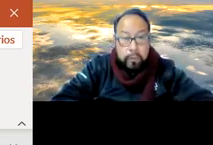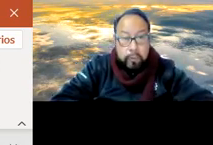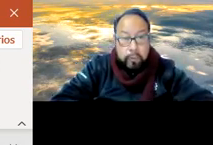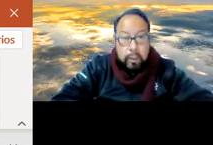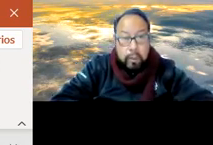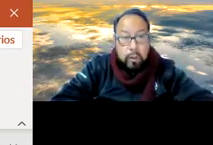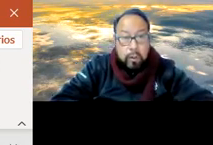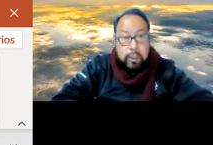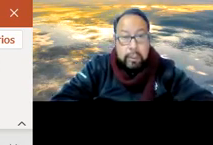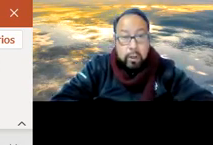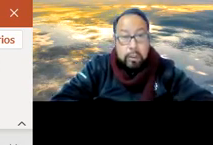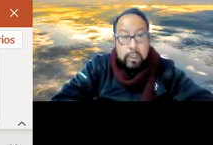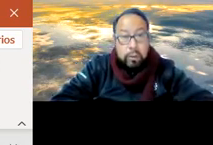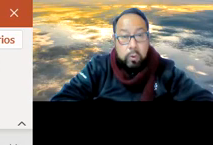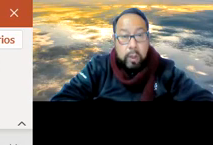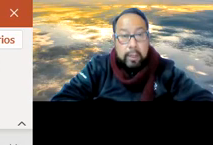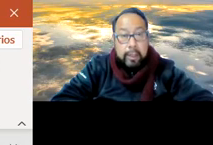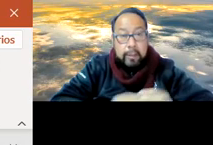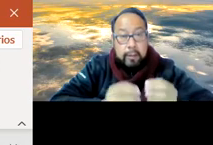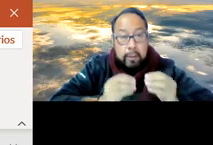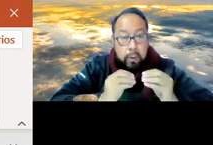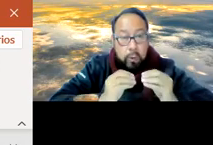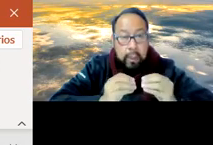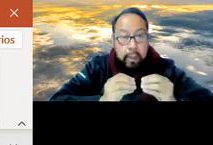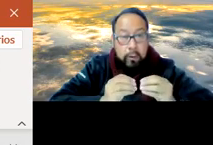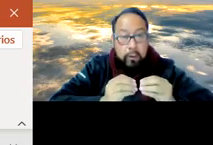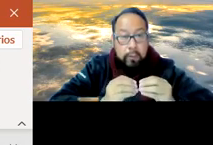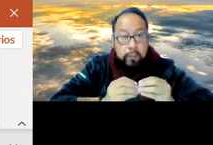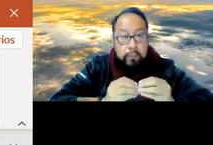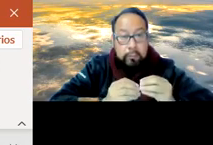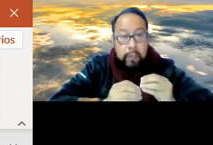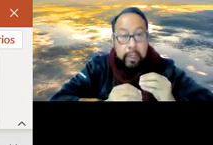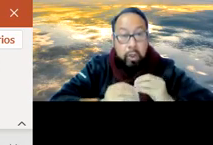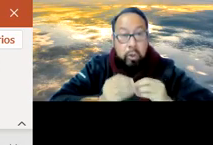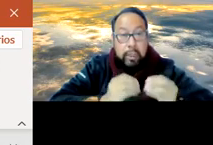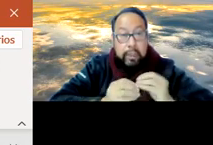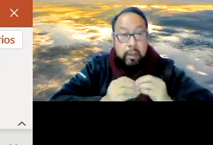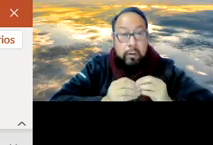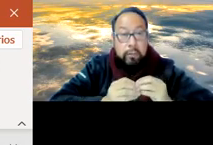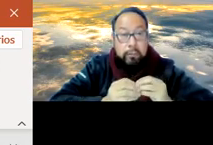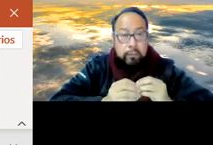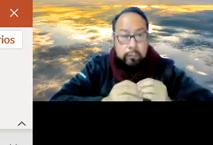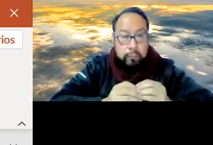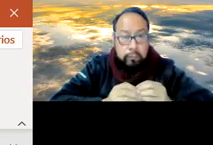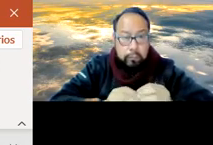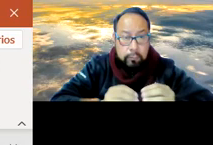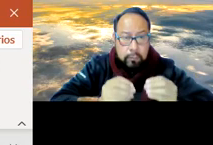introducción, son los géneros textuales incrustados en otros géneros.